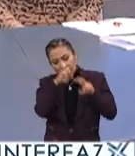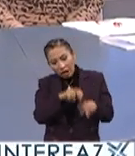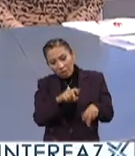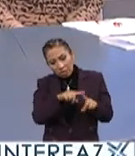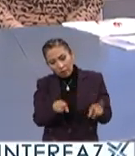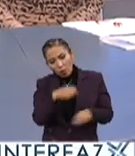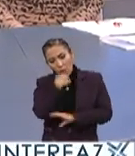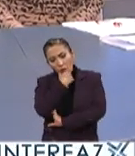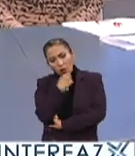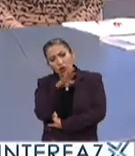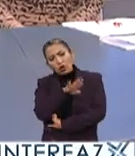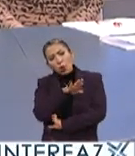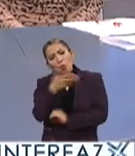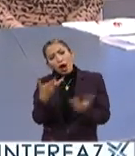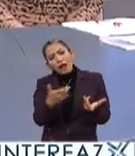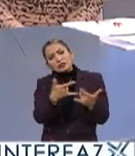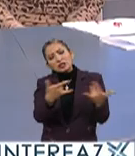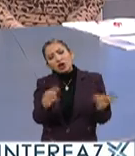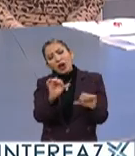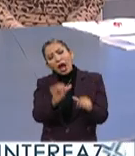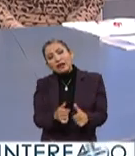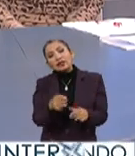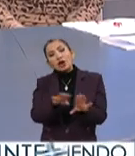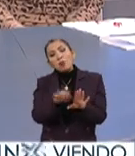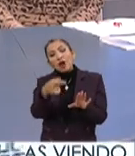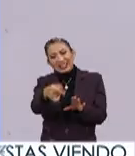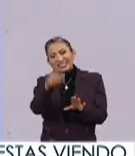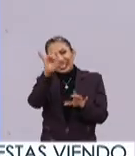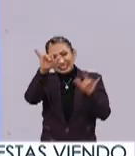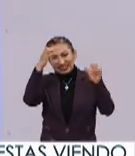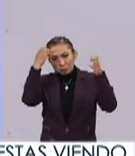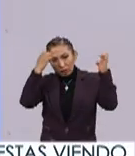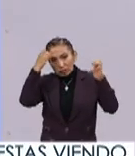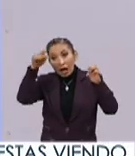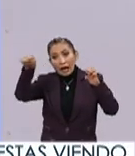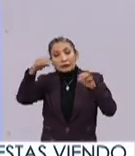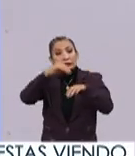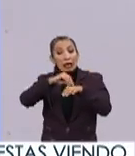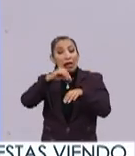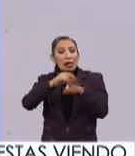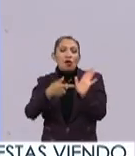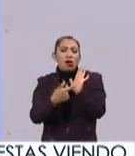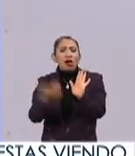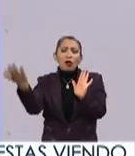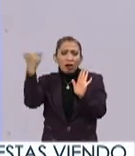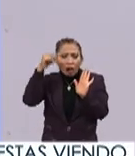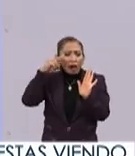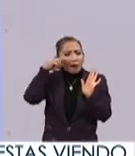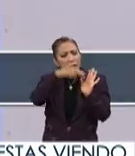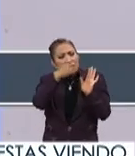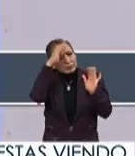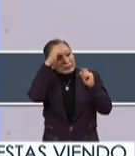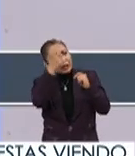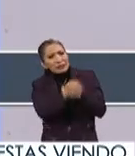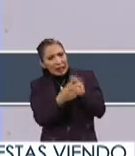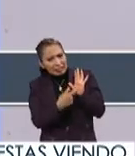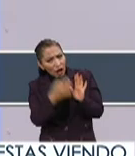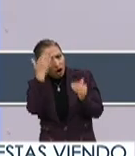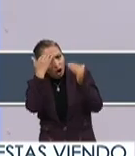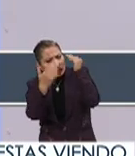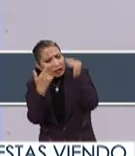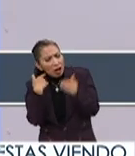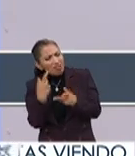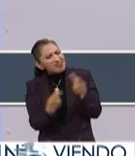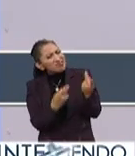manera diferente cómo se ha construido la historia del arte y que estas piezas y estas exposiciones sean el pretexto para que la gente venga a reflexionar, a cuestionarse y